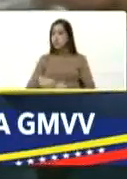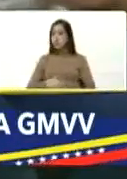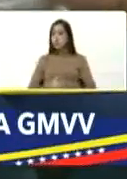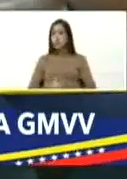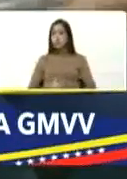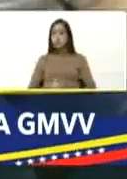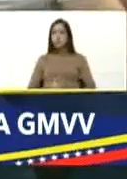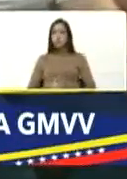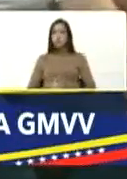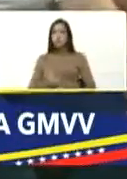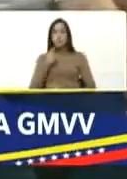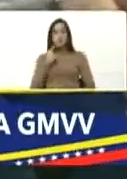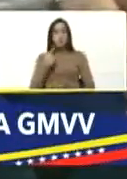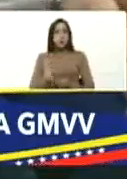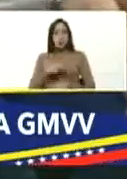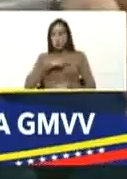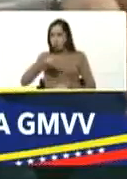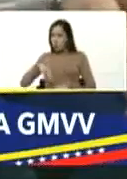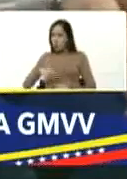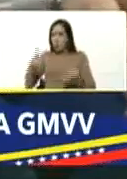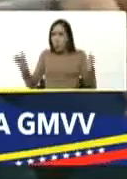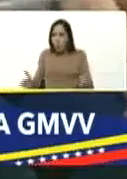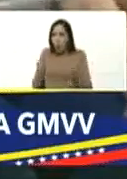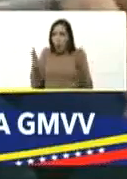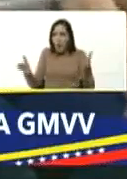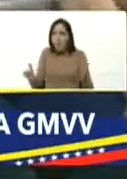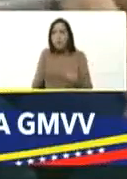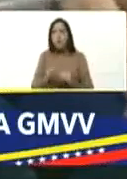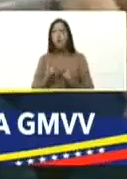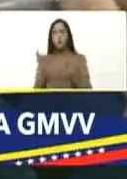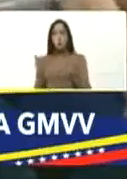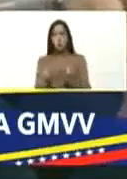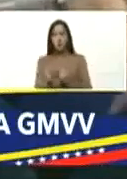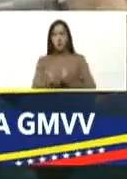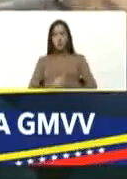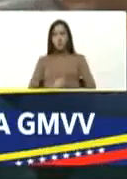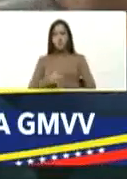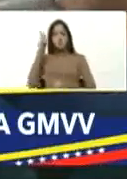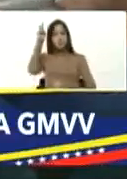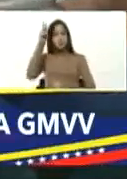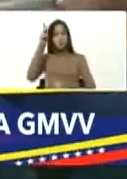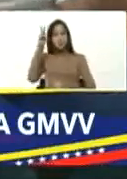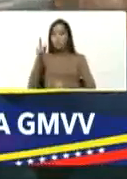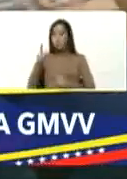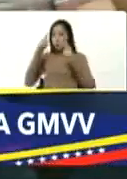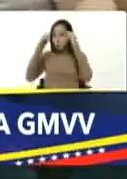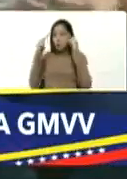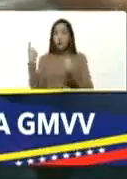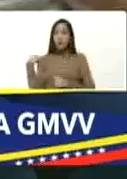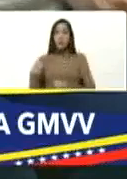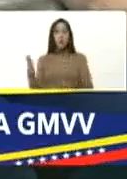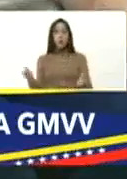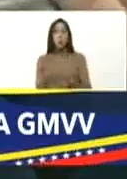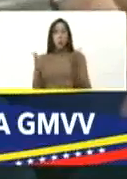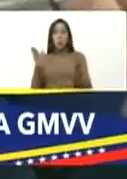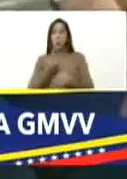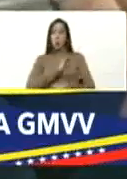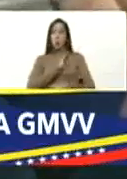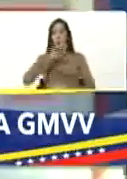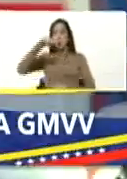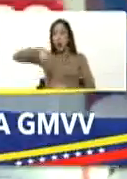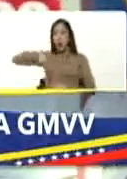pues decirle que somos emprendedores, ¿verdad? Además de ser docentes, tenemos un emprendimiento